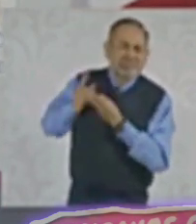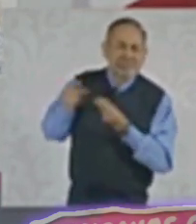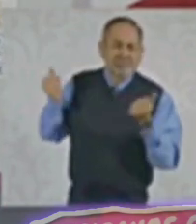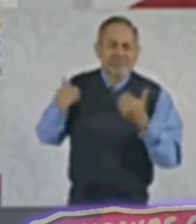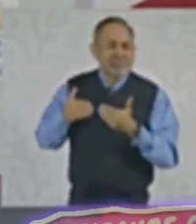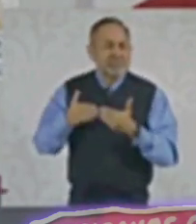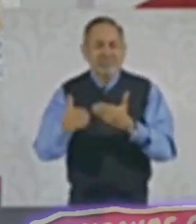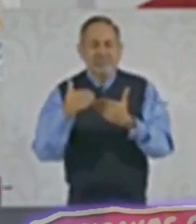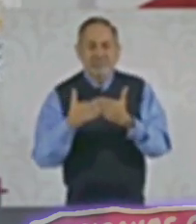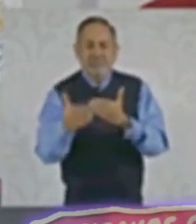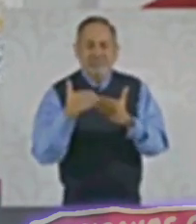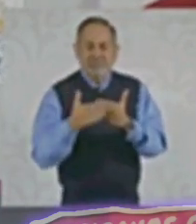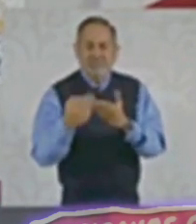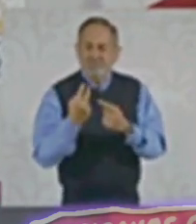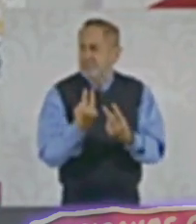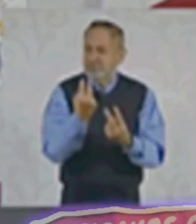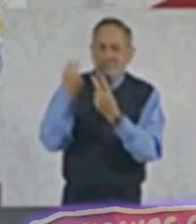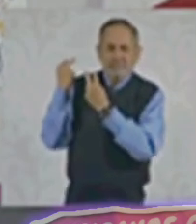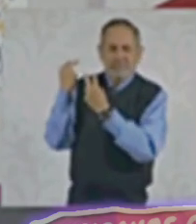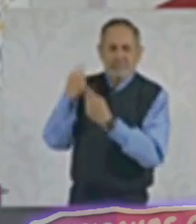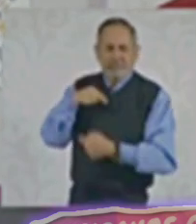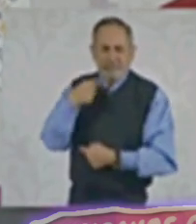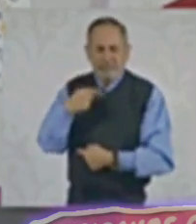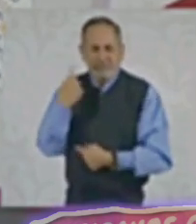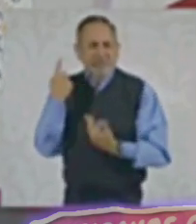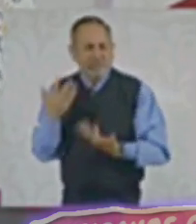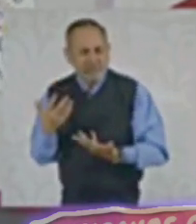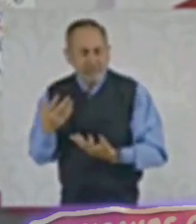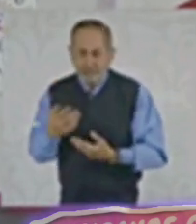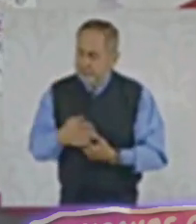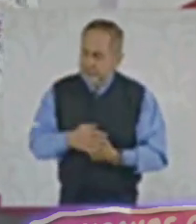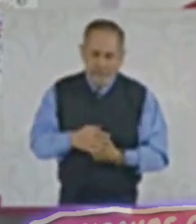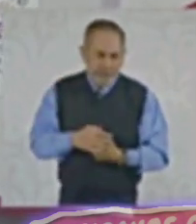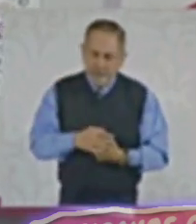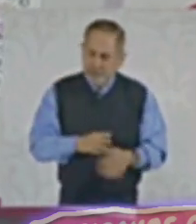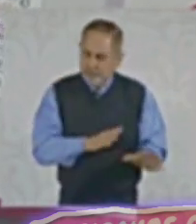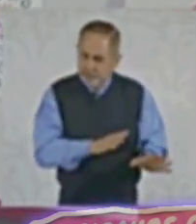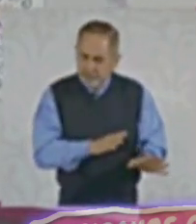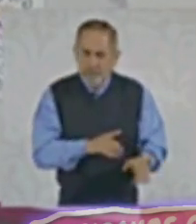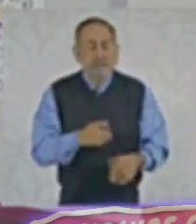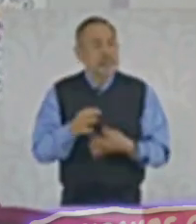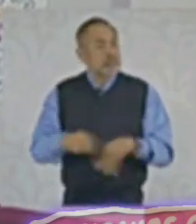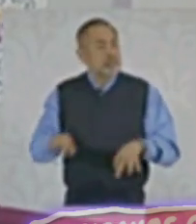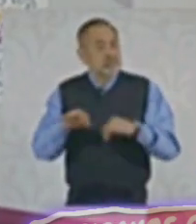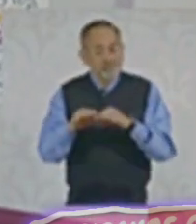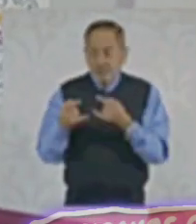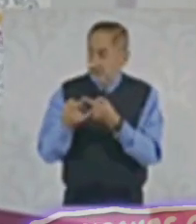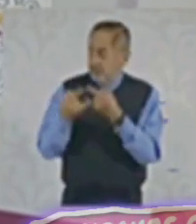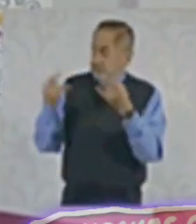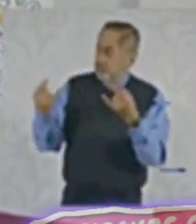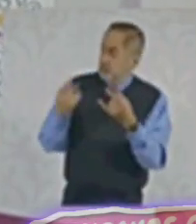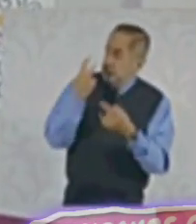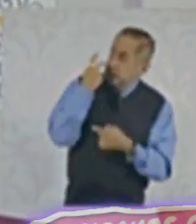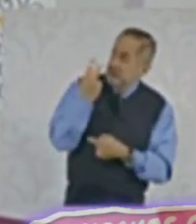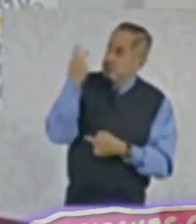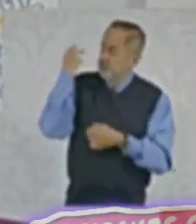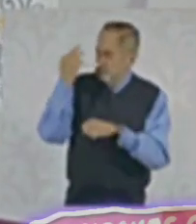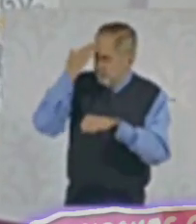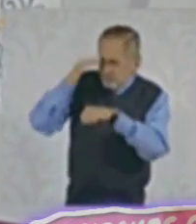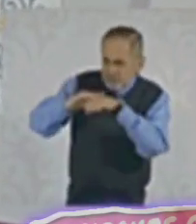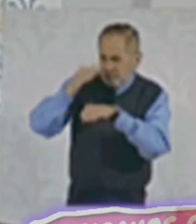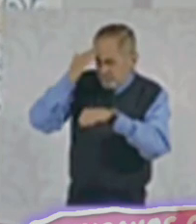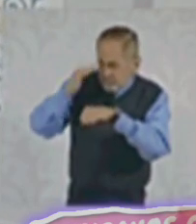Y recordar la historia, hacer memoria histórica de los hechos que han constituido a